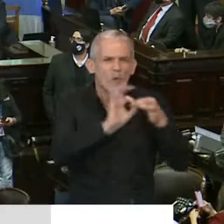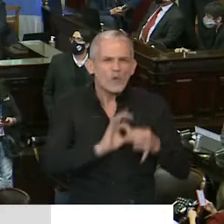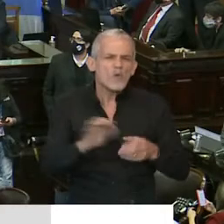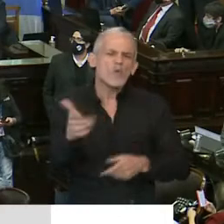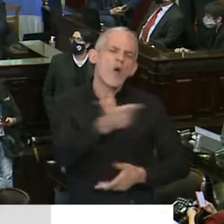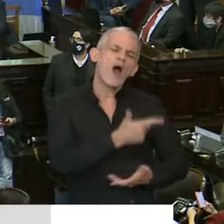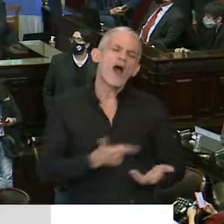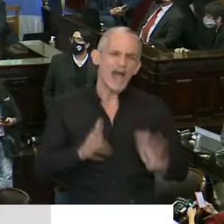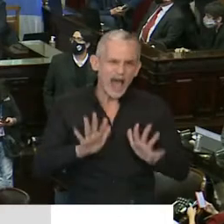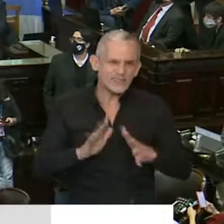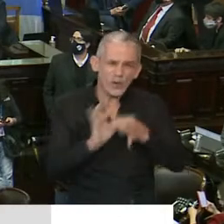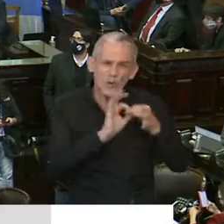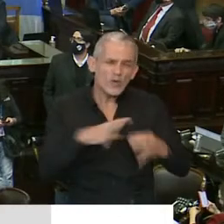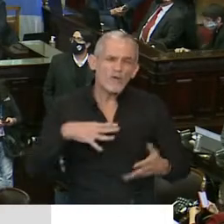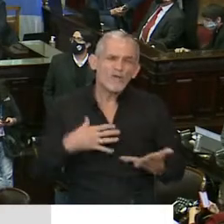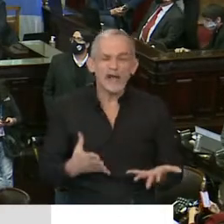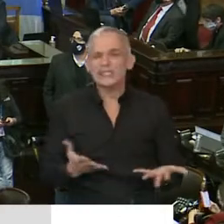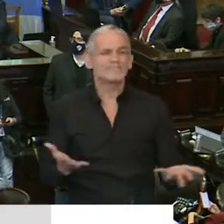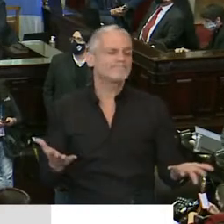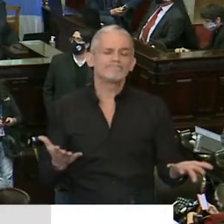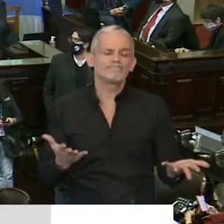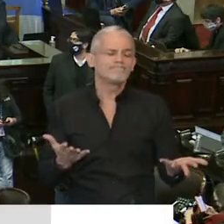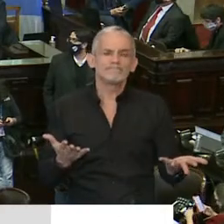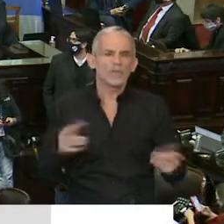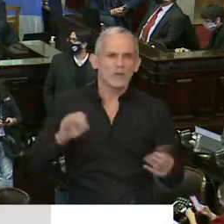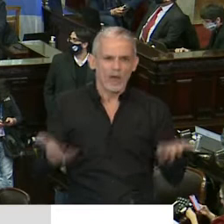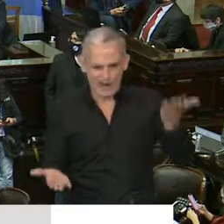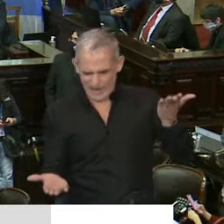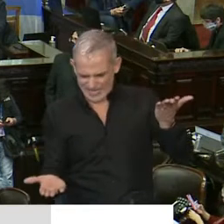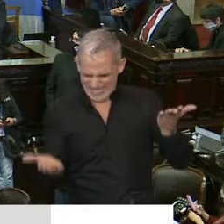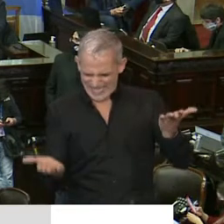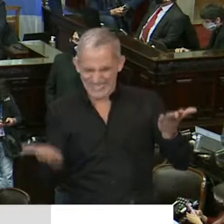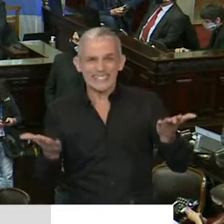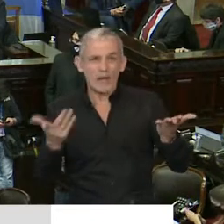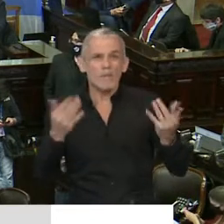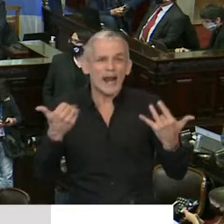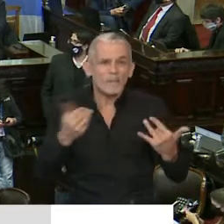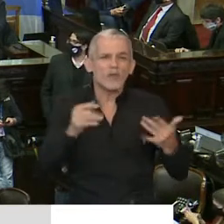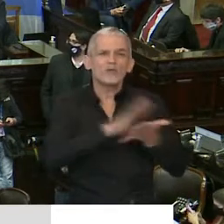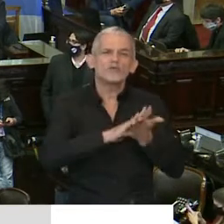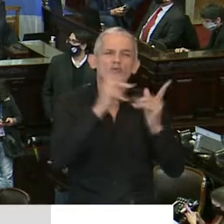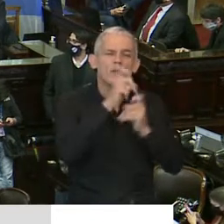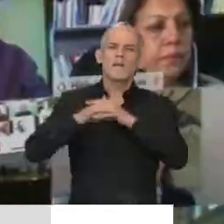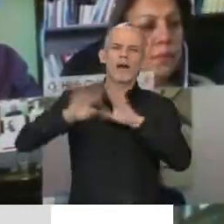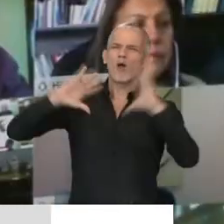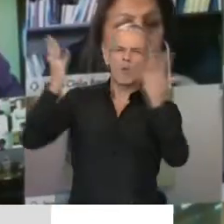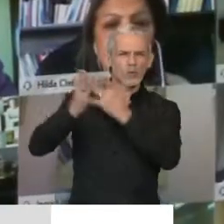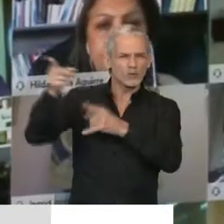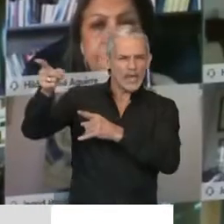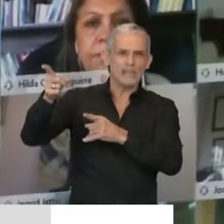establece el derecho a la desconexión digital la igualdad entre trabajadores virtuales y presenciales la reversibilidad